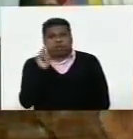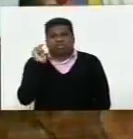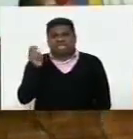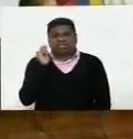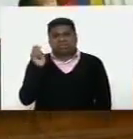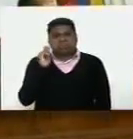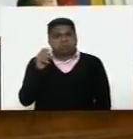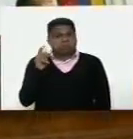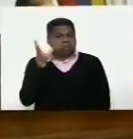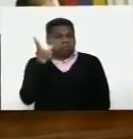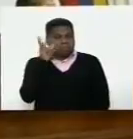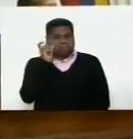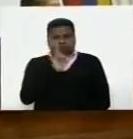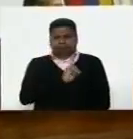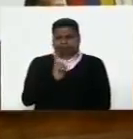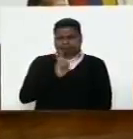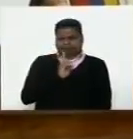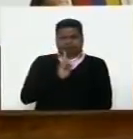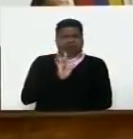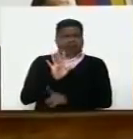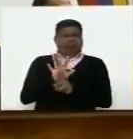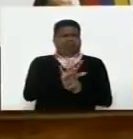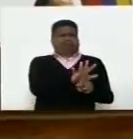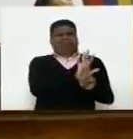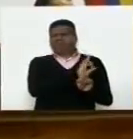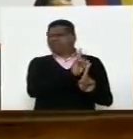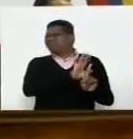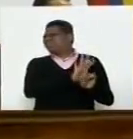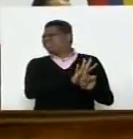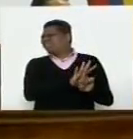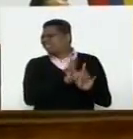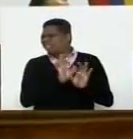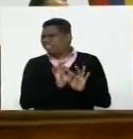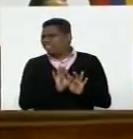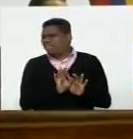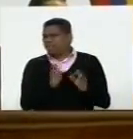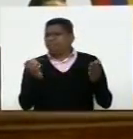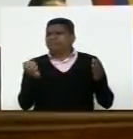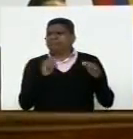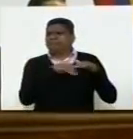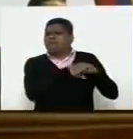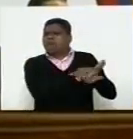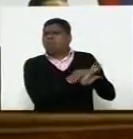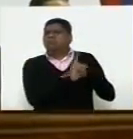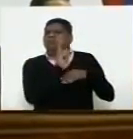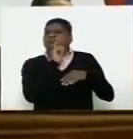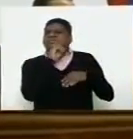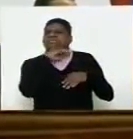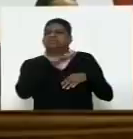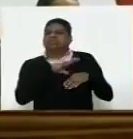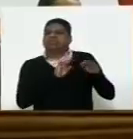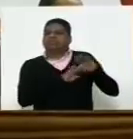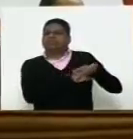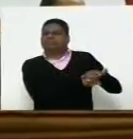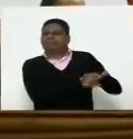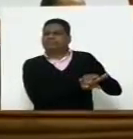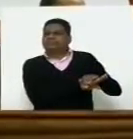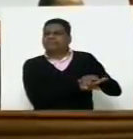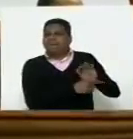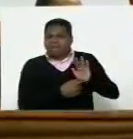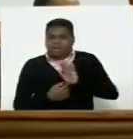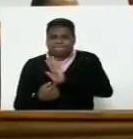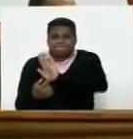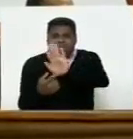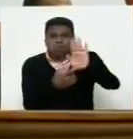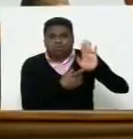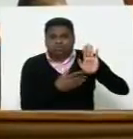considerado, como nuestros aportes a la historia fueron invisibilizados. Y en Venezuela se hicieron visibles a partir de